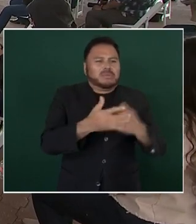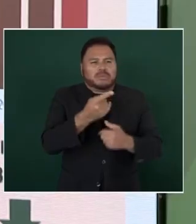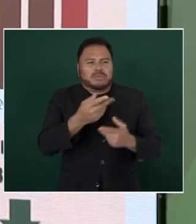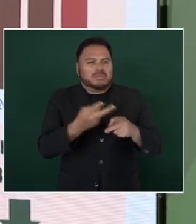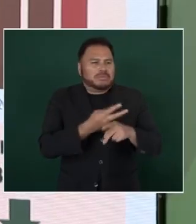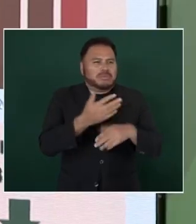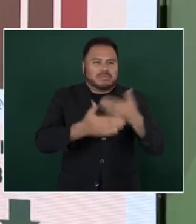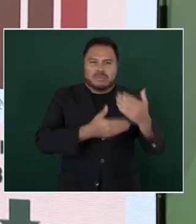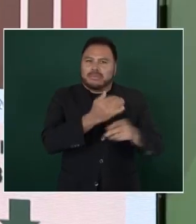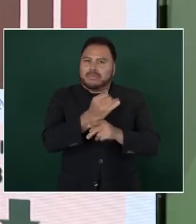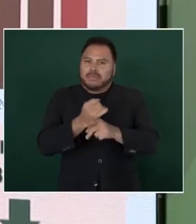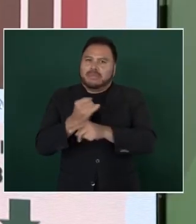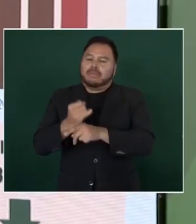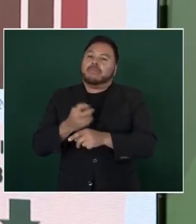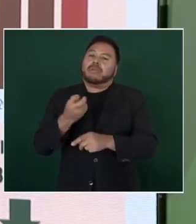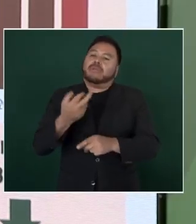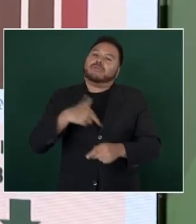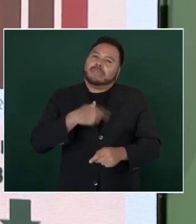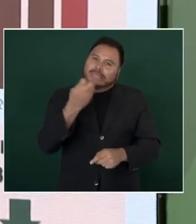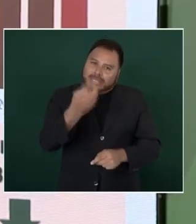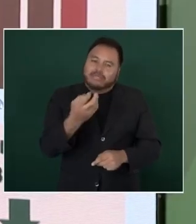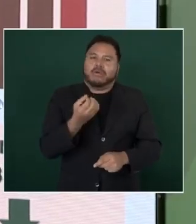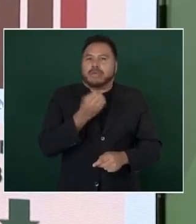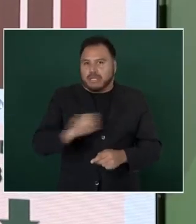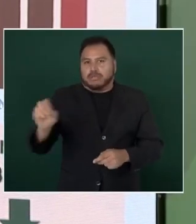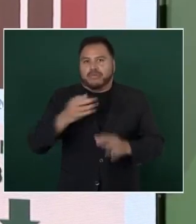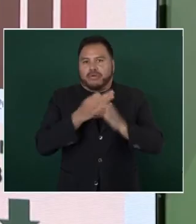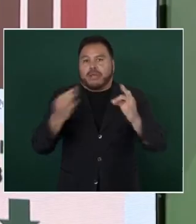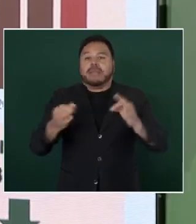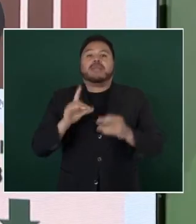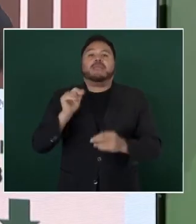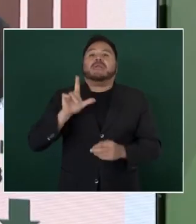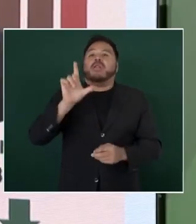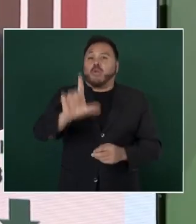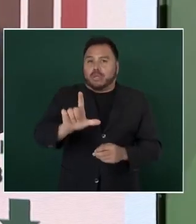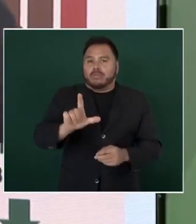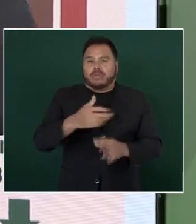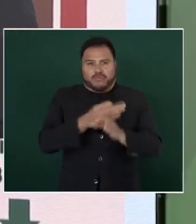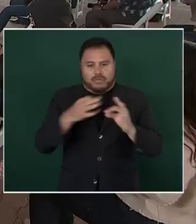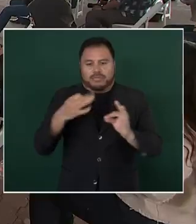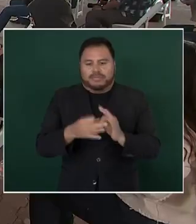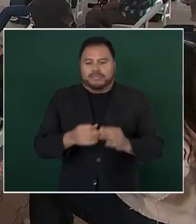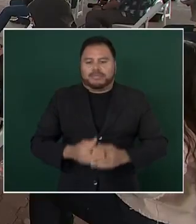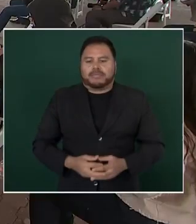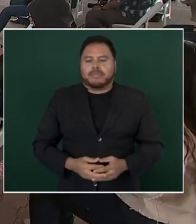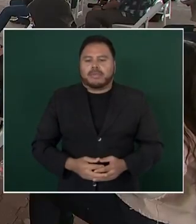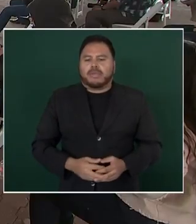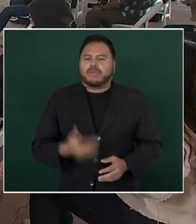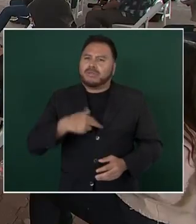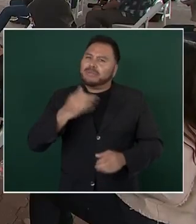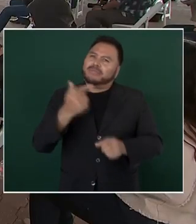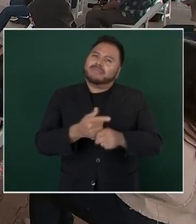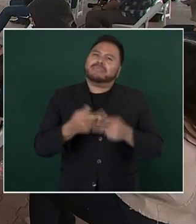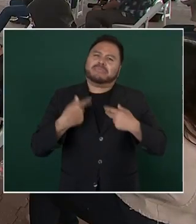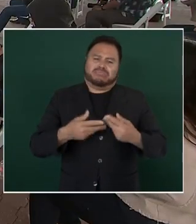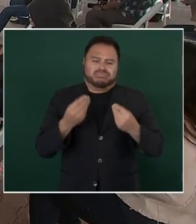porque pues es nuestra obligación informar, y el lunes vamos a hacer un informe. Hemos encontrado a miles